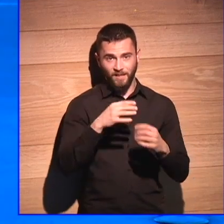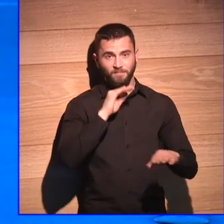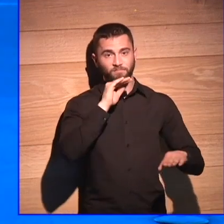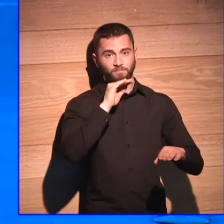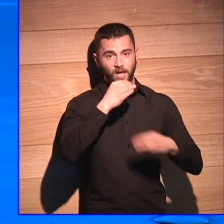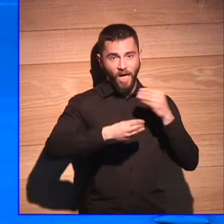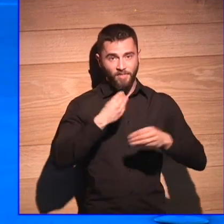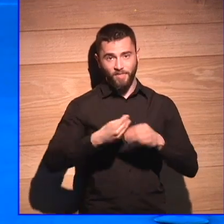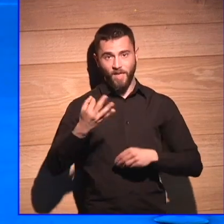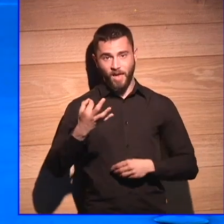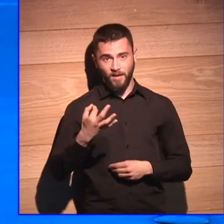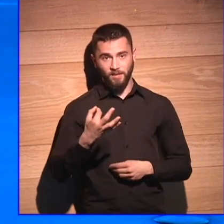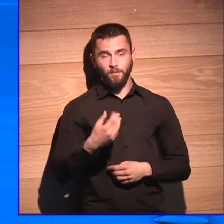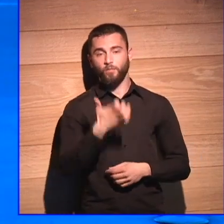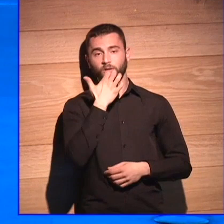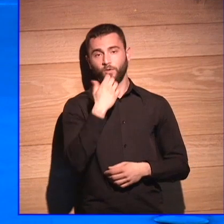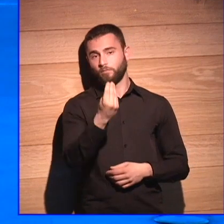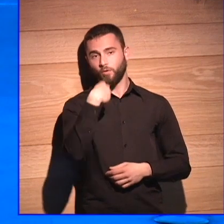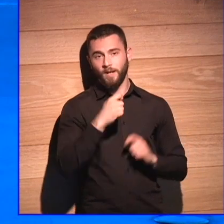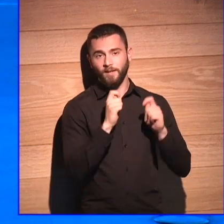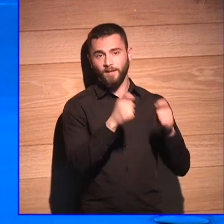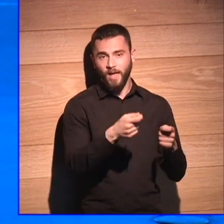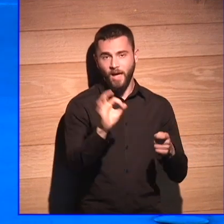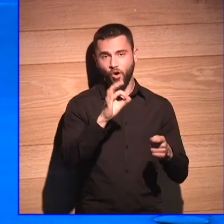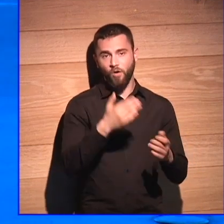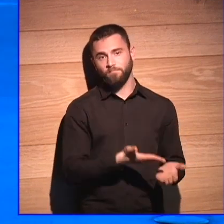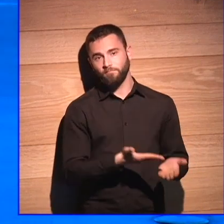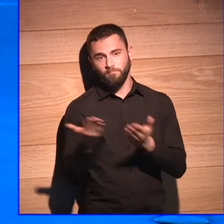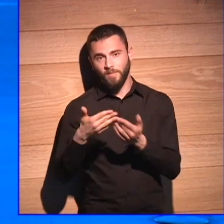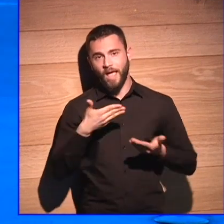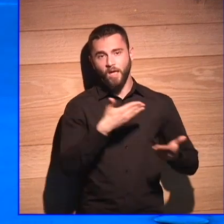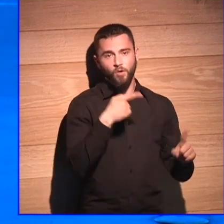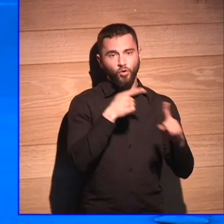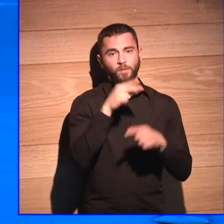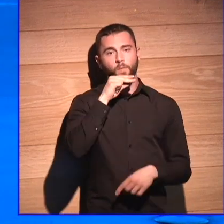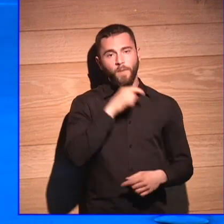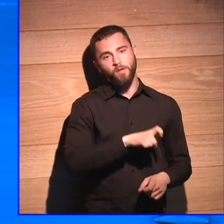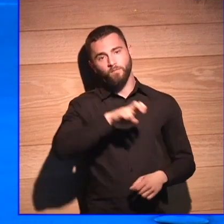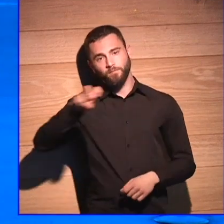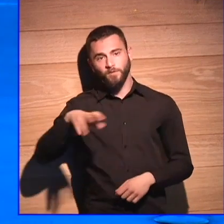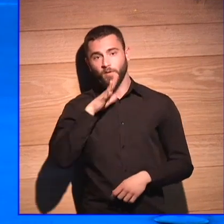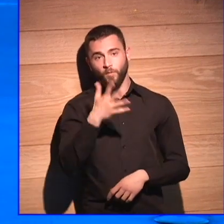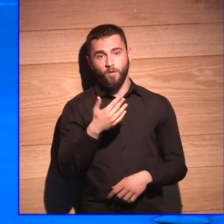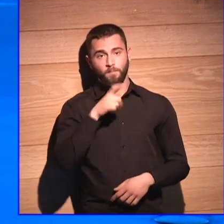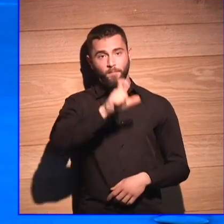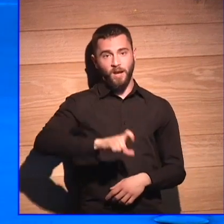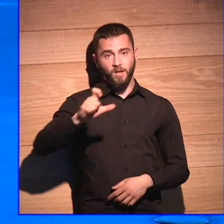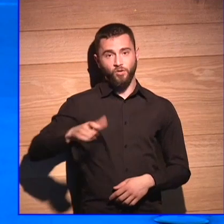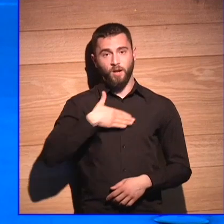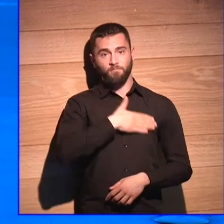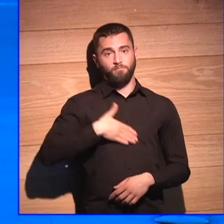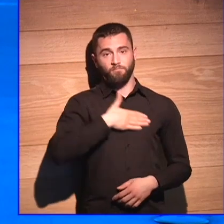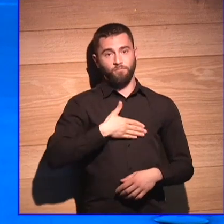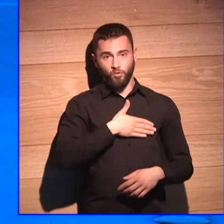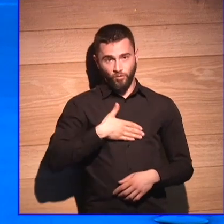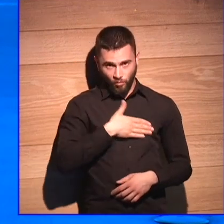esto, ¿no? Que decía, de dar de comer o de llevar al baño, porque las personas se sienten incómodas. En cambio, de esta manera aumenta la autonomía de la